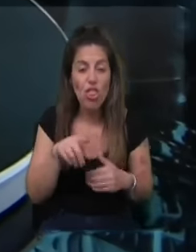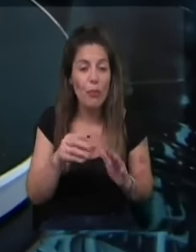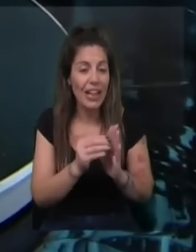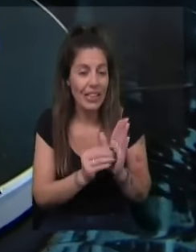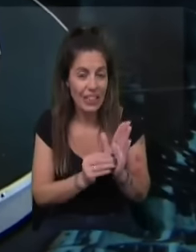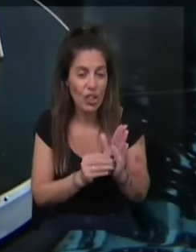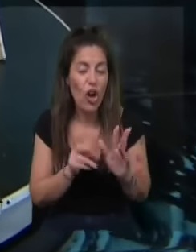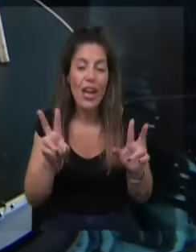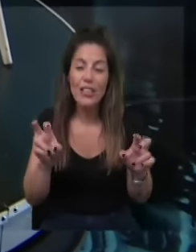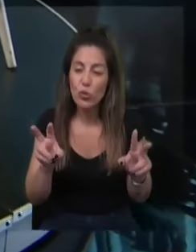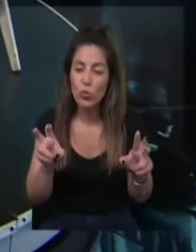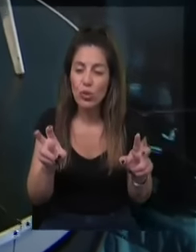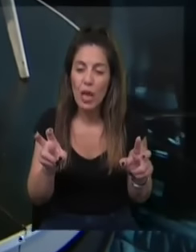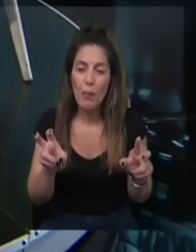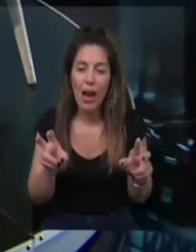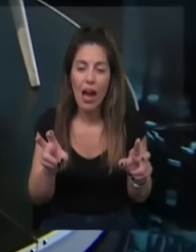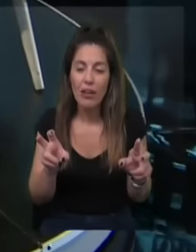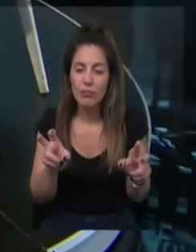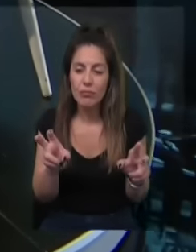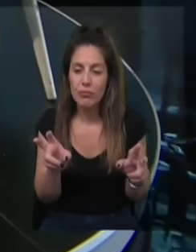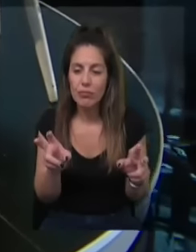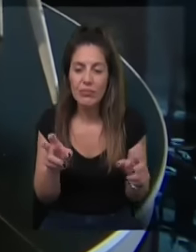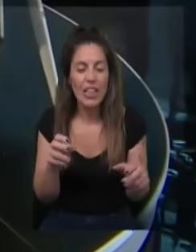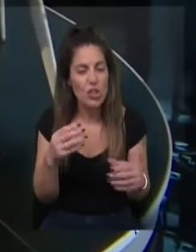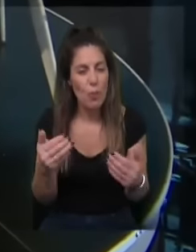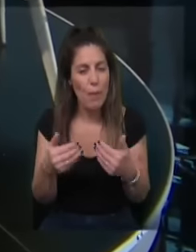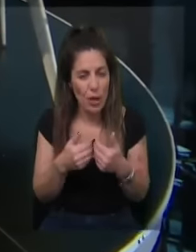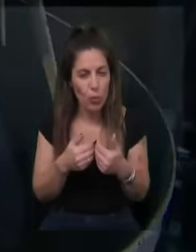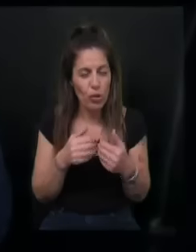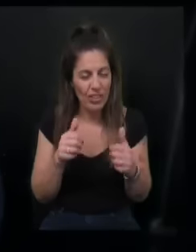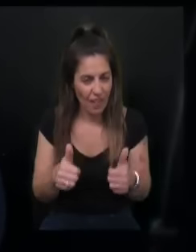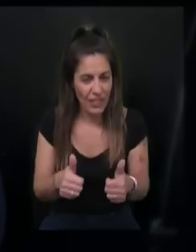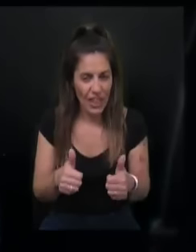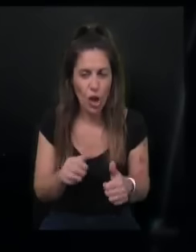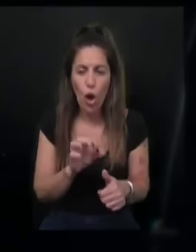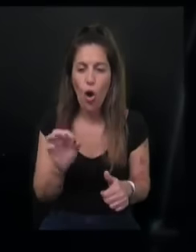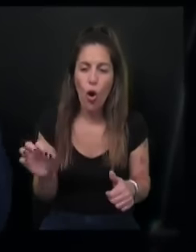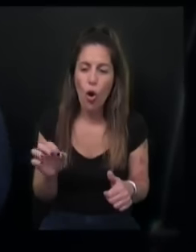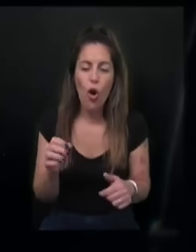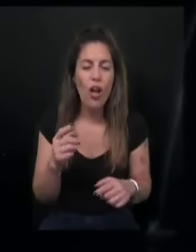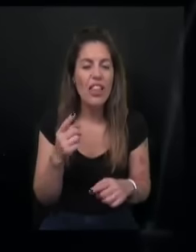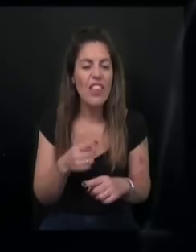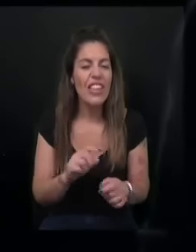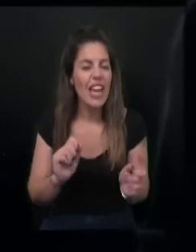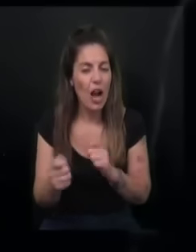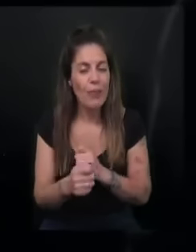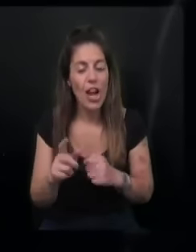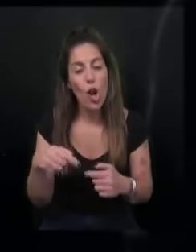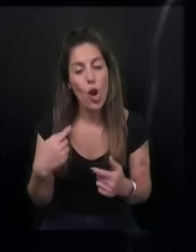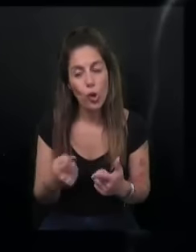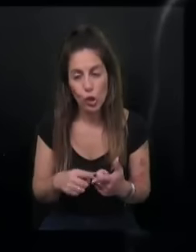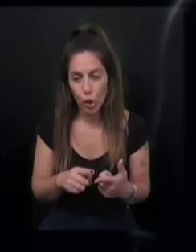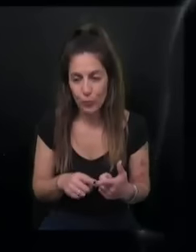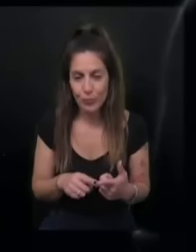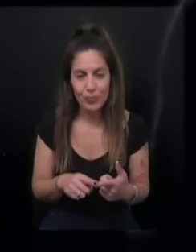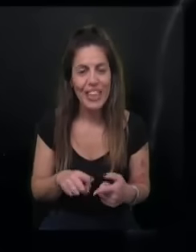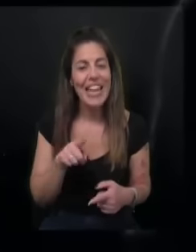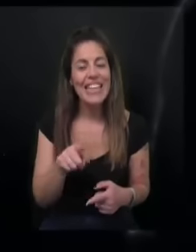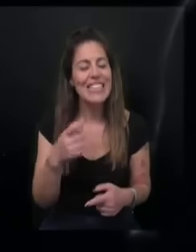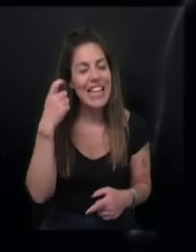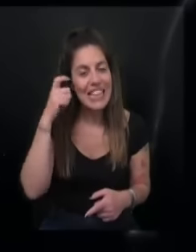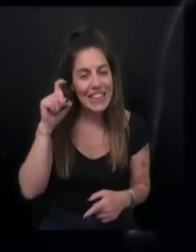ese es un tema que que que me pregunto si está bien o si Eso debería cambiar y la otra cosa es en esa